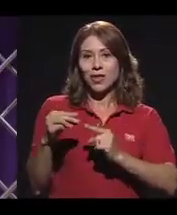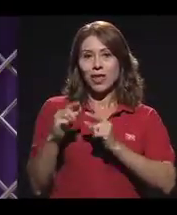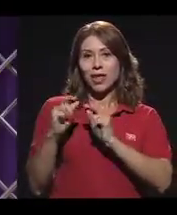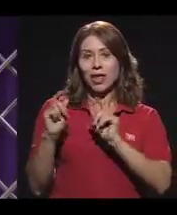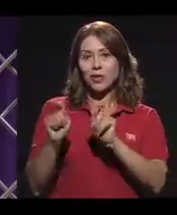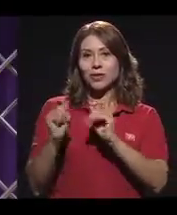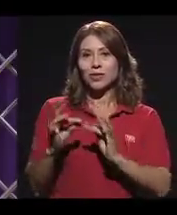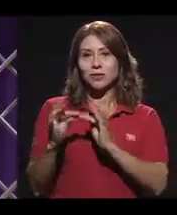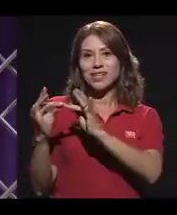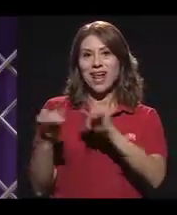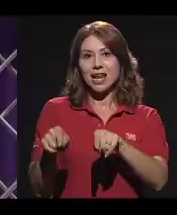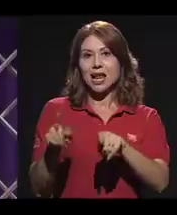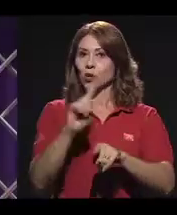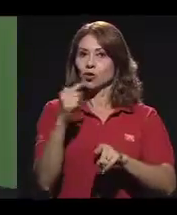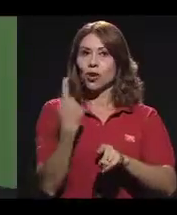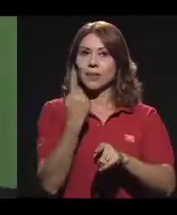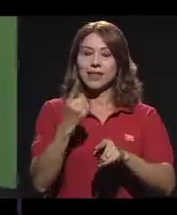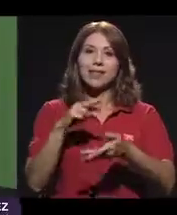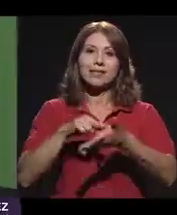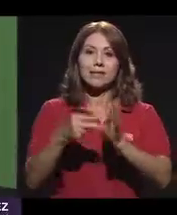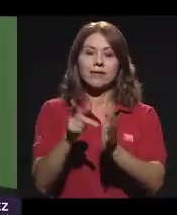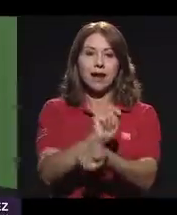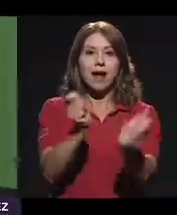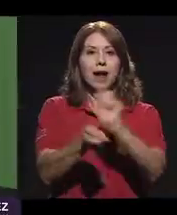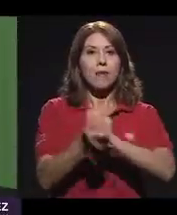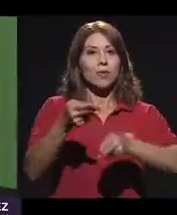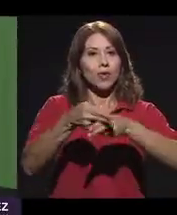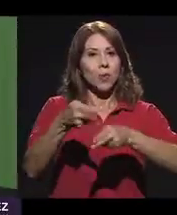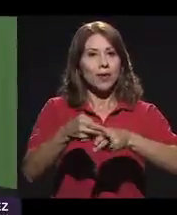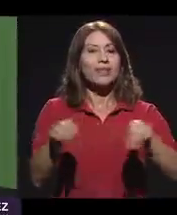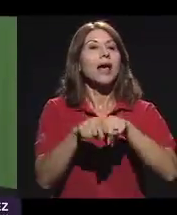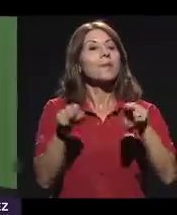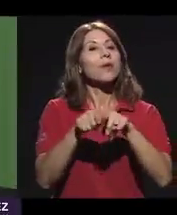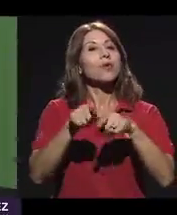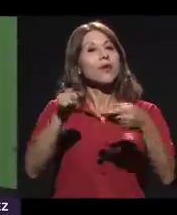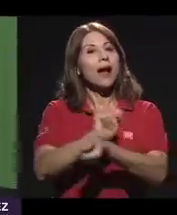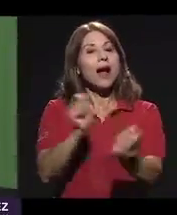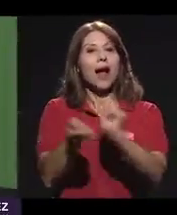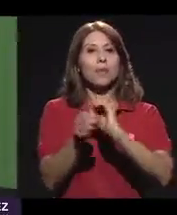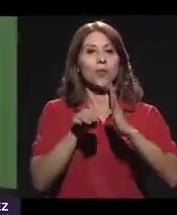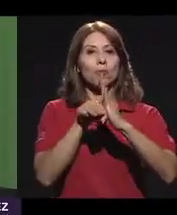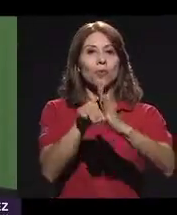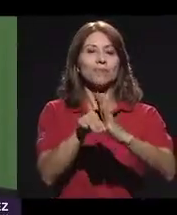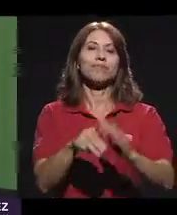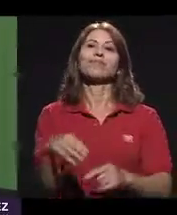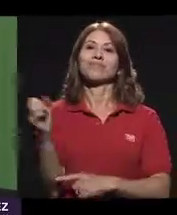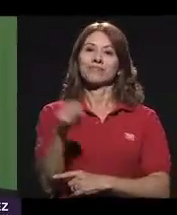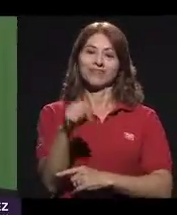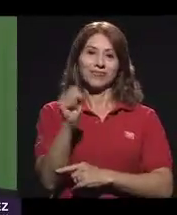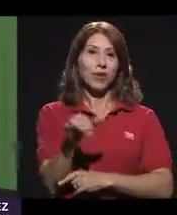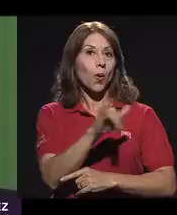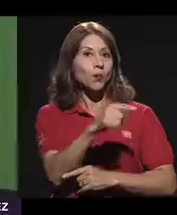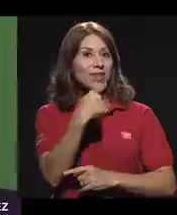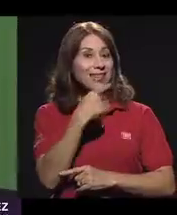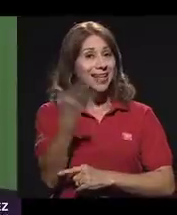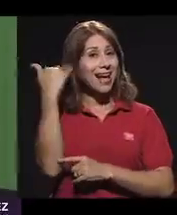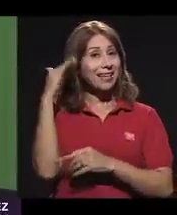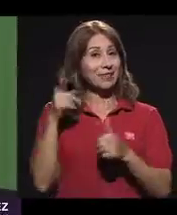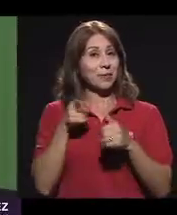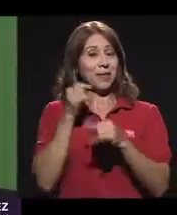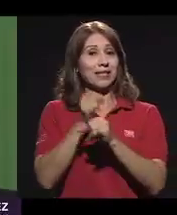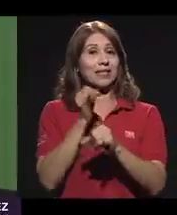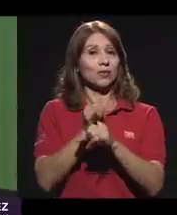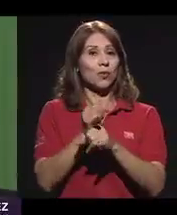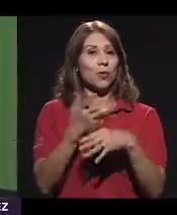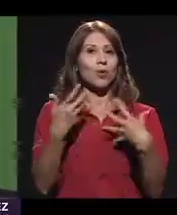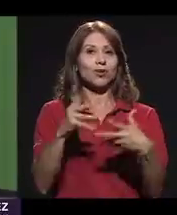de nombre, sino es un cambio de enfoque también. ¿Cuál es este cambio? Así es, esa creación de la nueva institución, primero que todo, como usted muy bien lo resalta, no